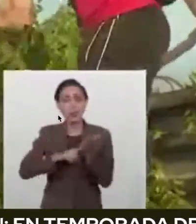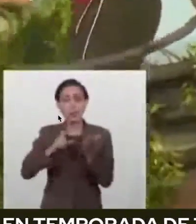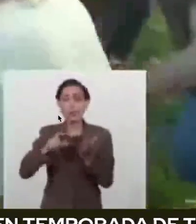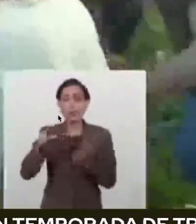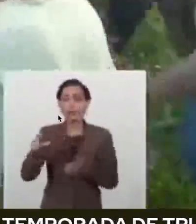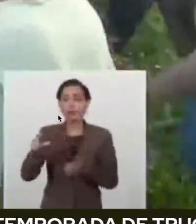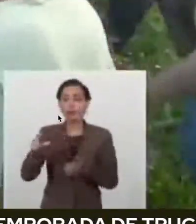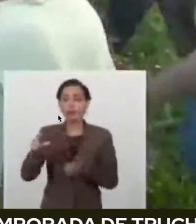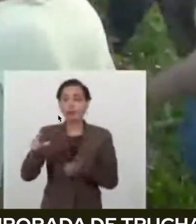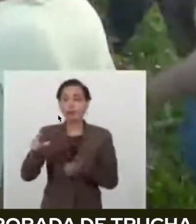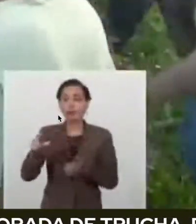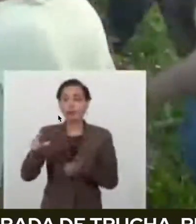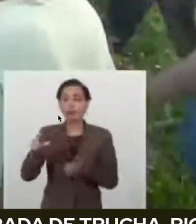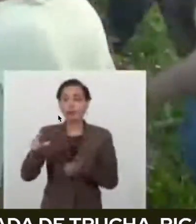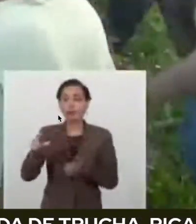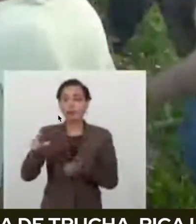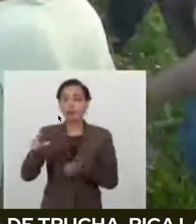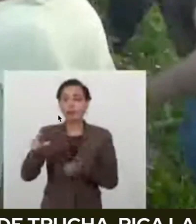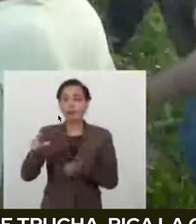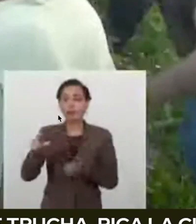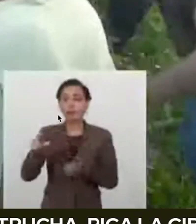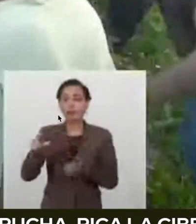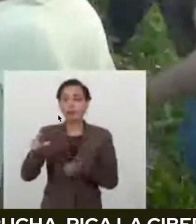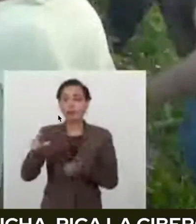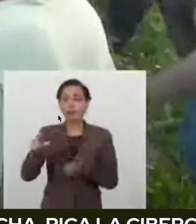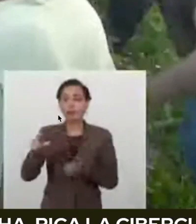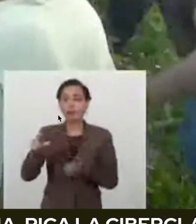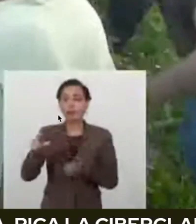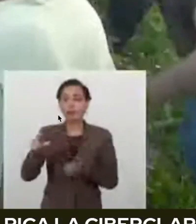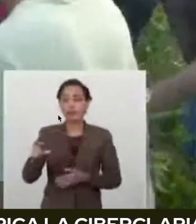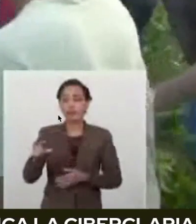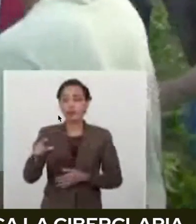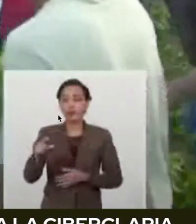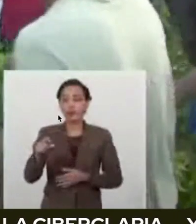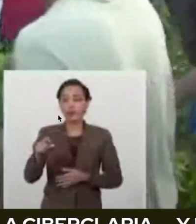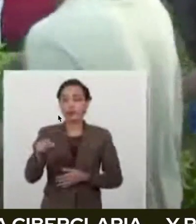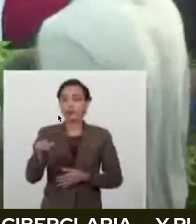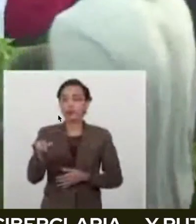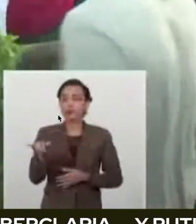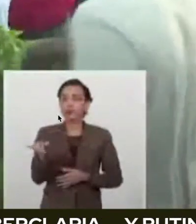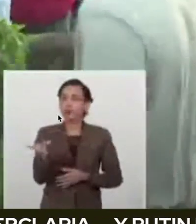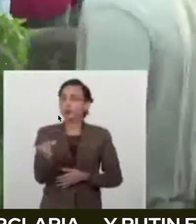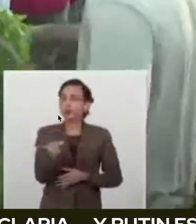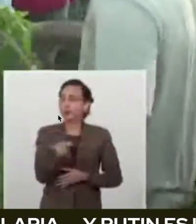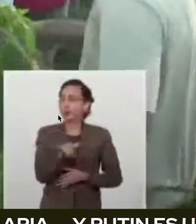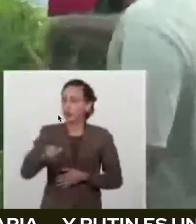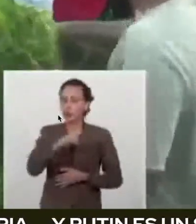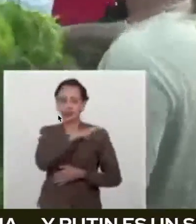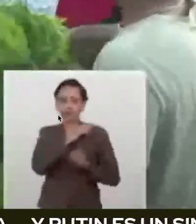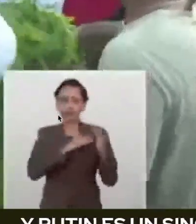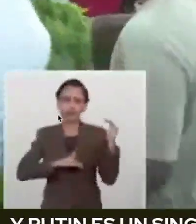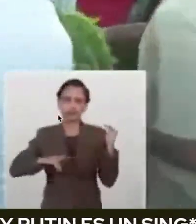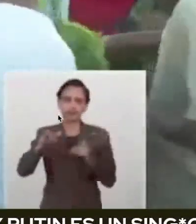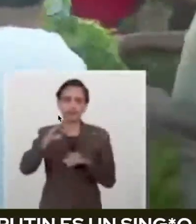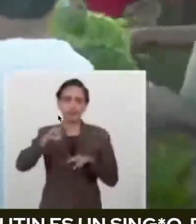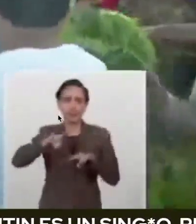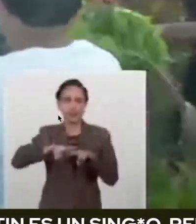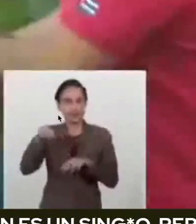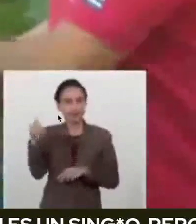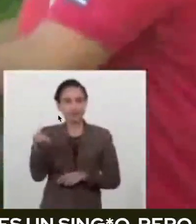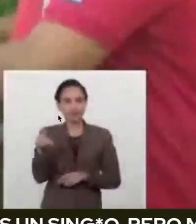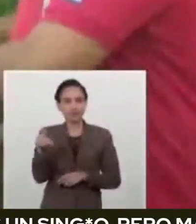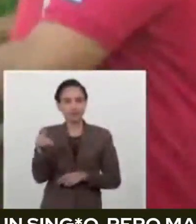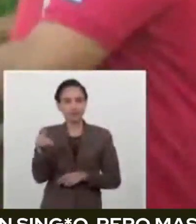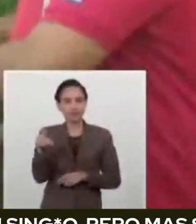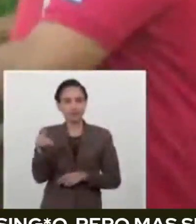movimiento que es circular pero es contrario las manecillas reloj fíjate mira mira ves fíjate es empujando es fuerte es una cosa es